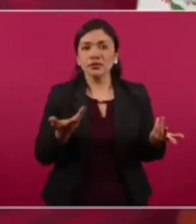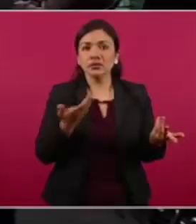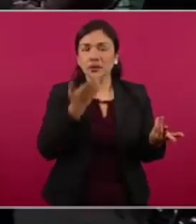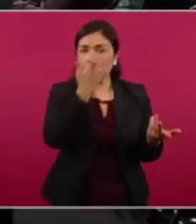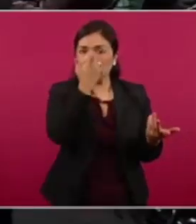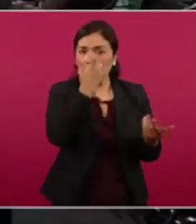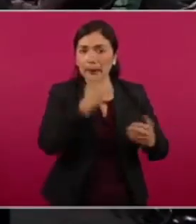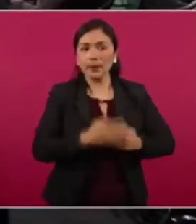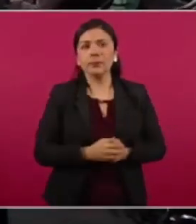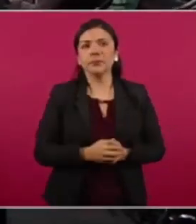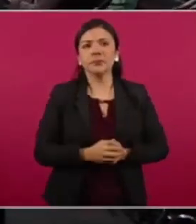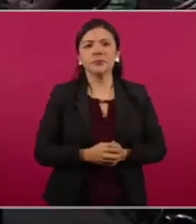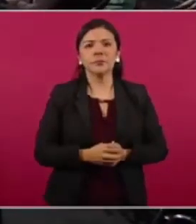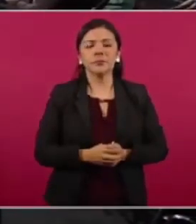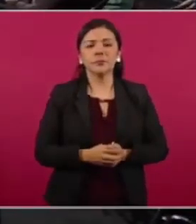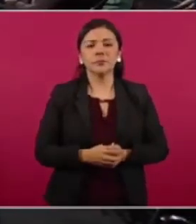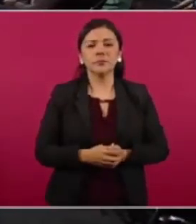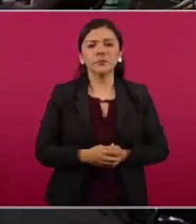y no